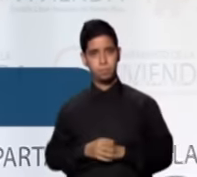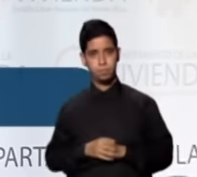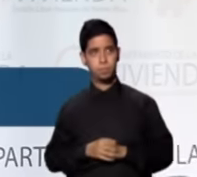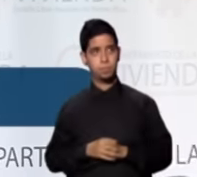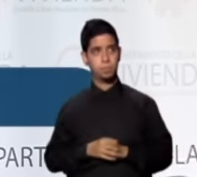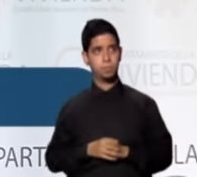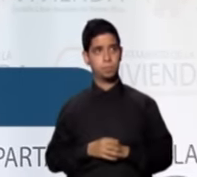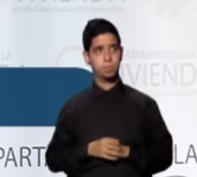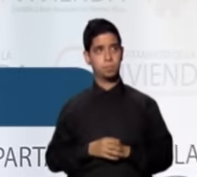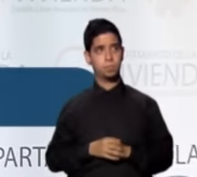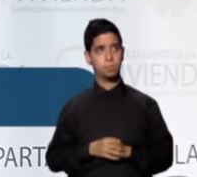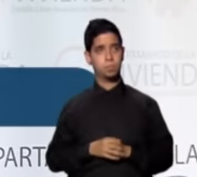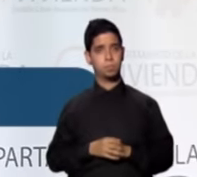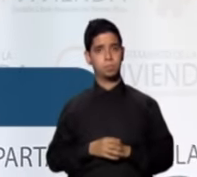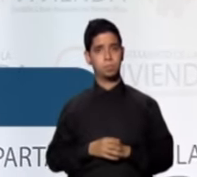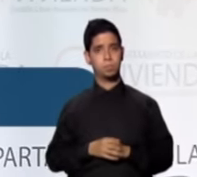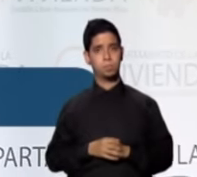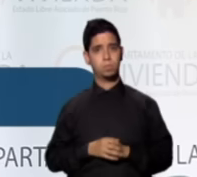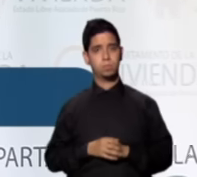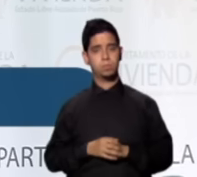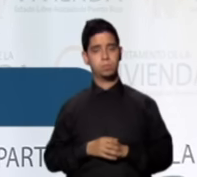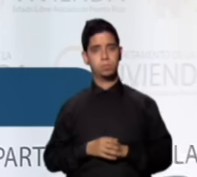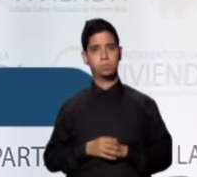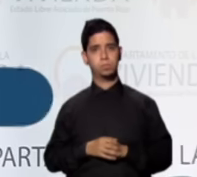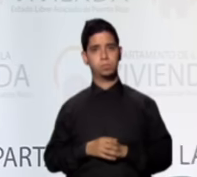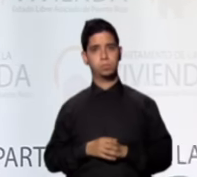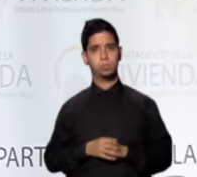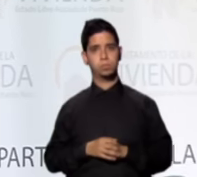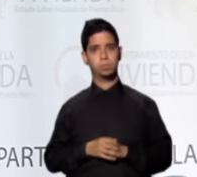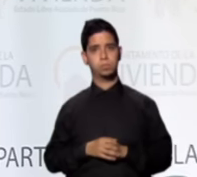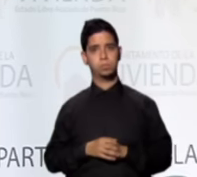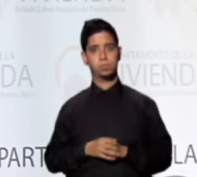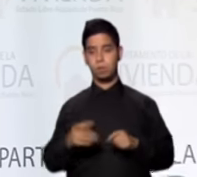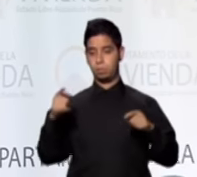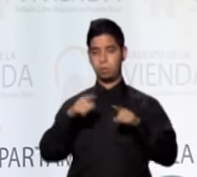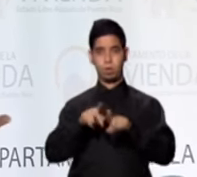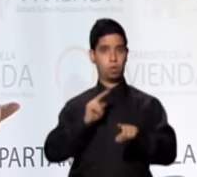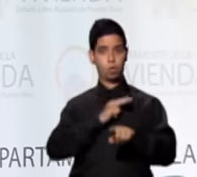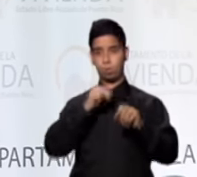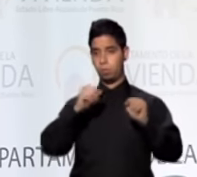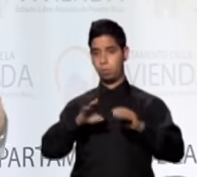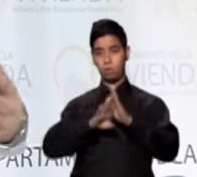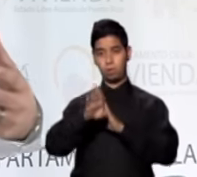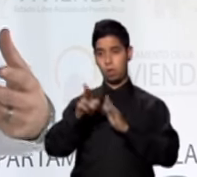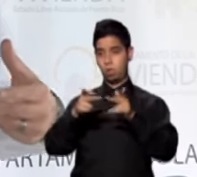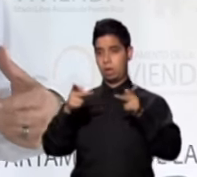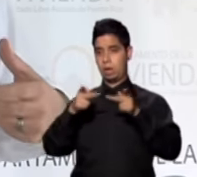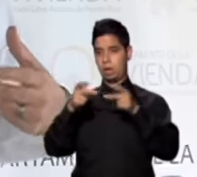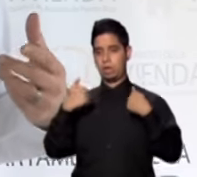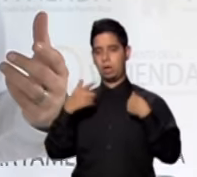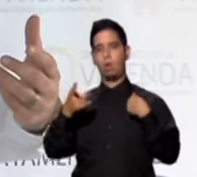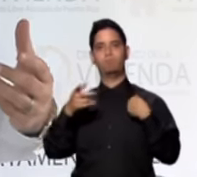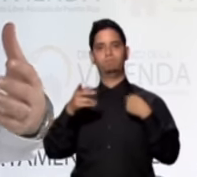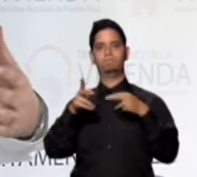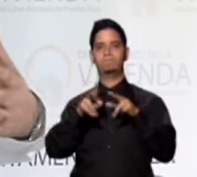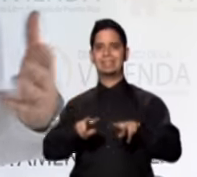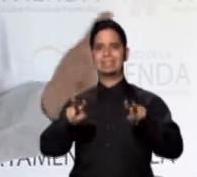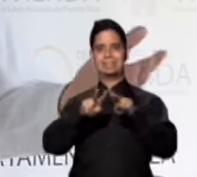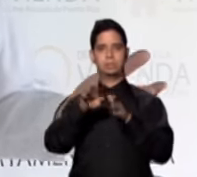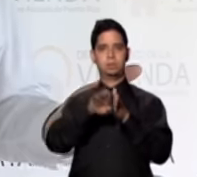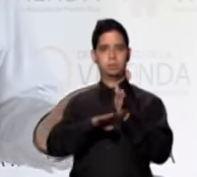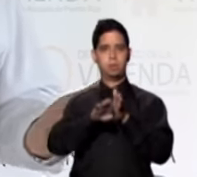propiedades que tal vez, y entiendo que tienen un valor menor por estar tal vez